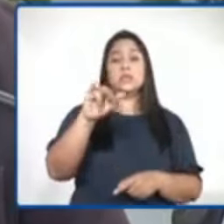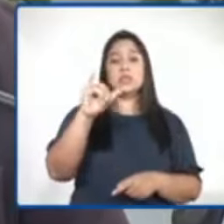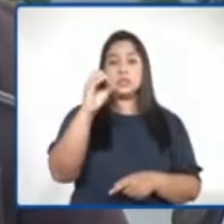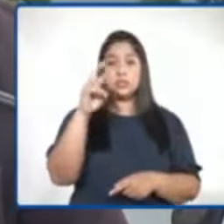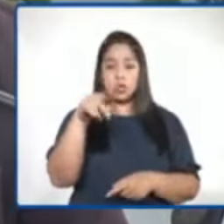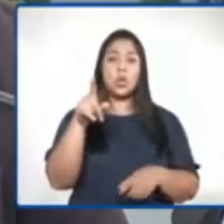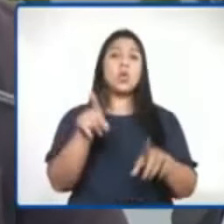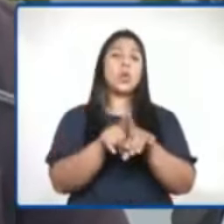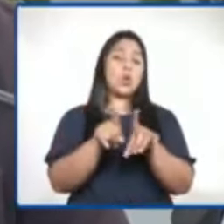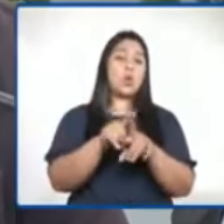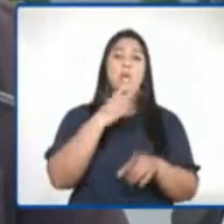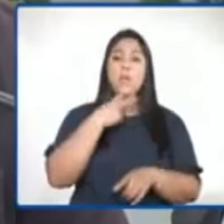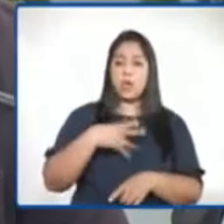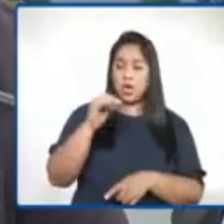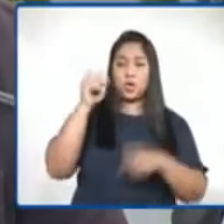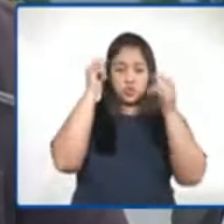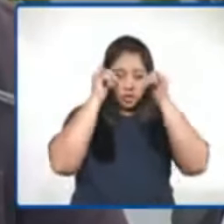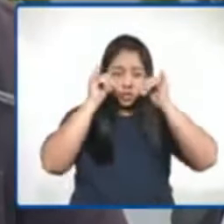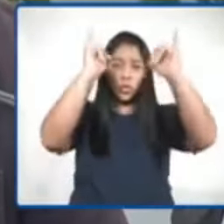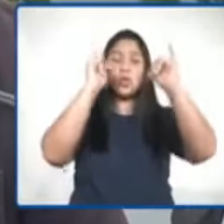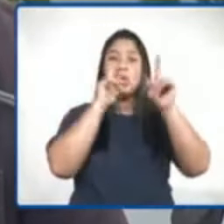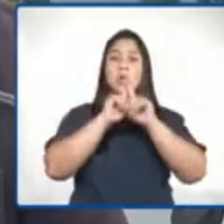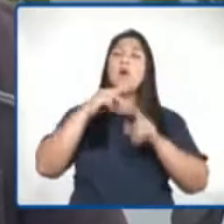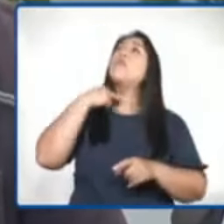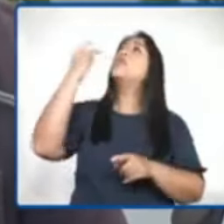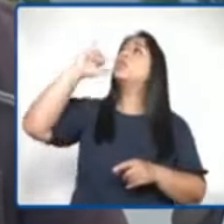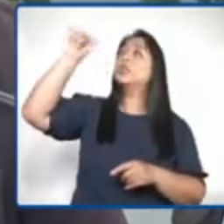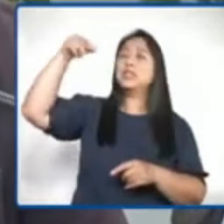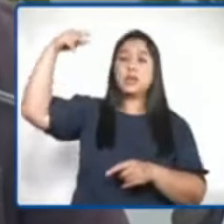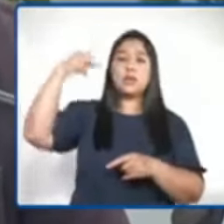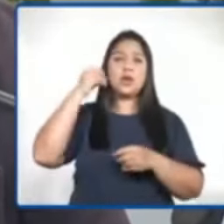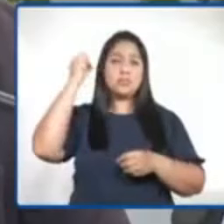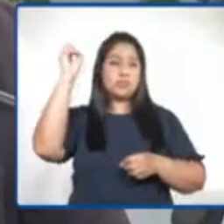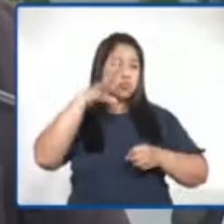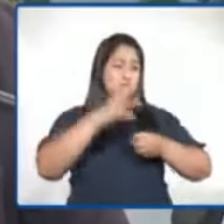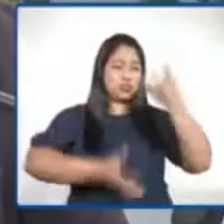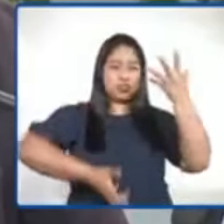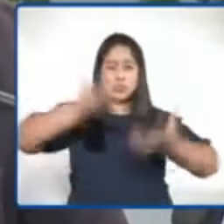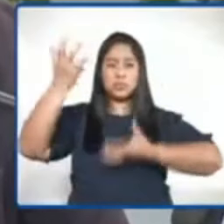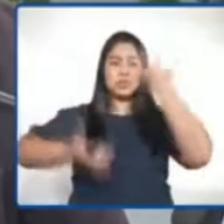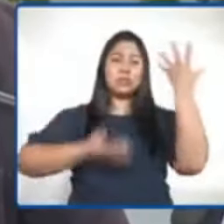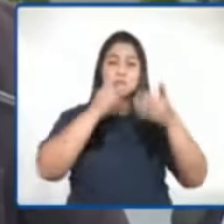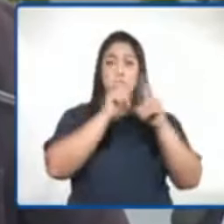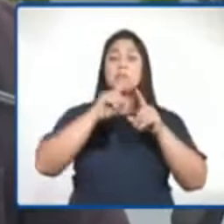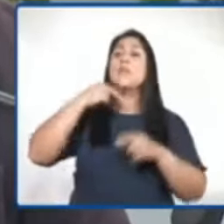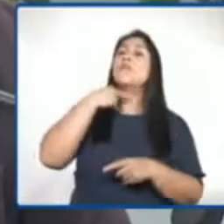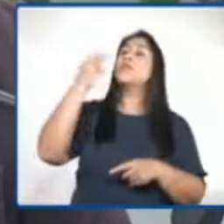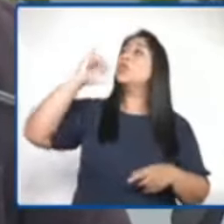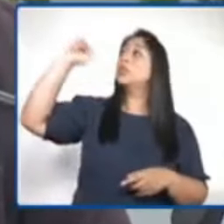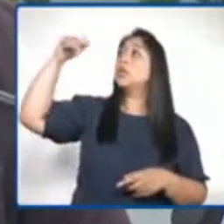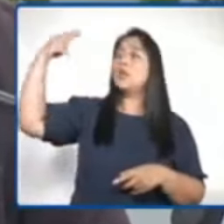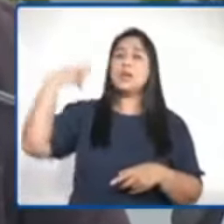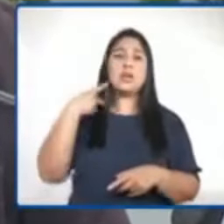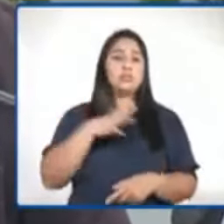como hijos de toros salvajes, voz de Jehová que derrama llamas de fuego, voz de Jehová que hace temblar